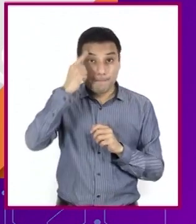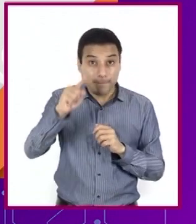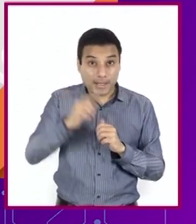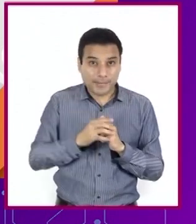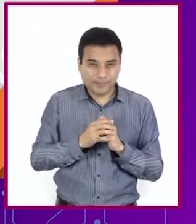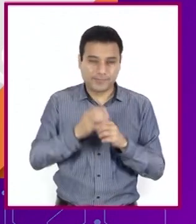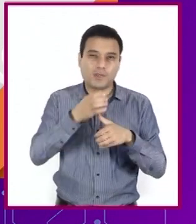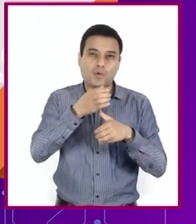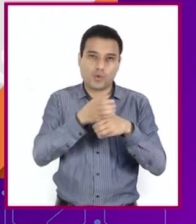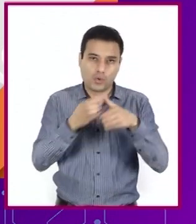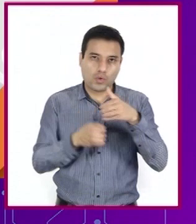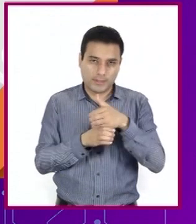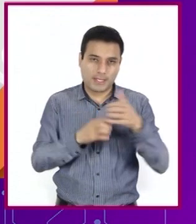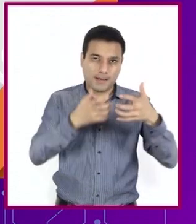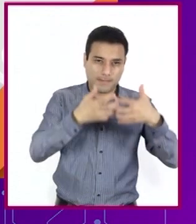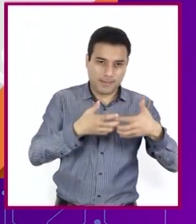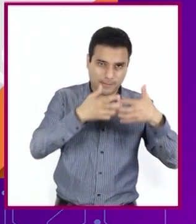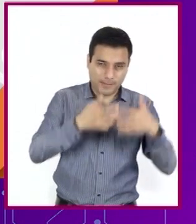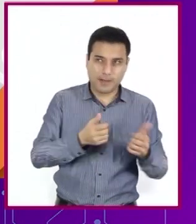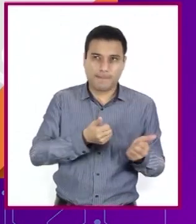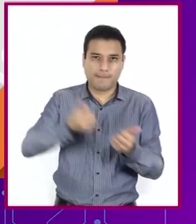sus productos.